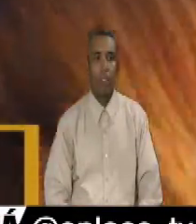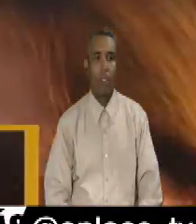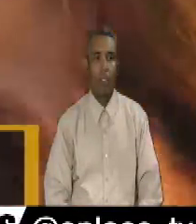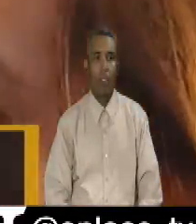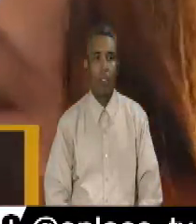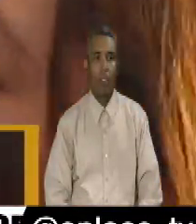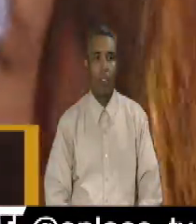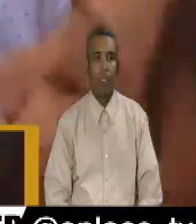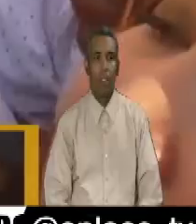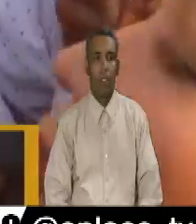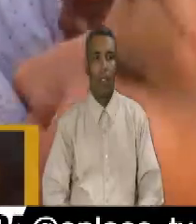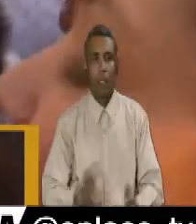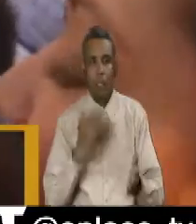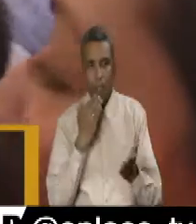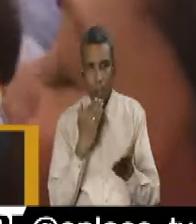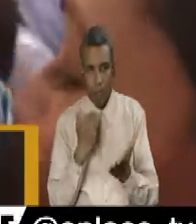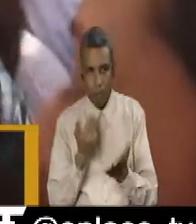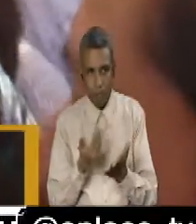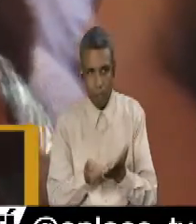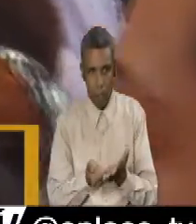A ver, muchas gracias.